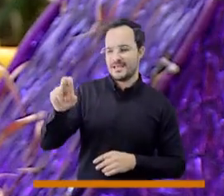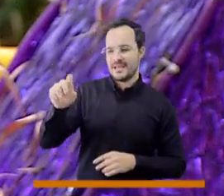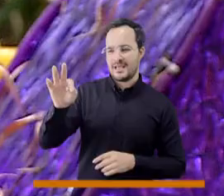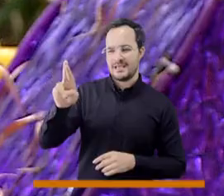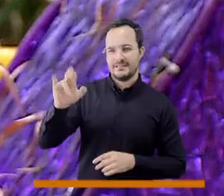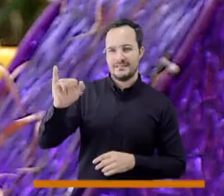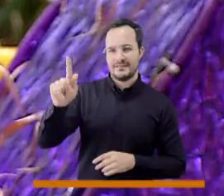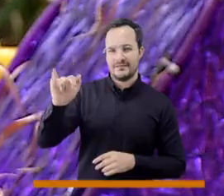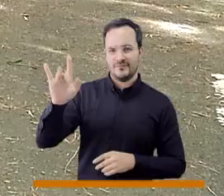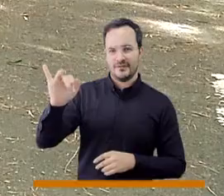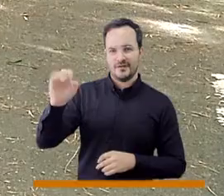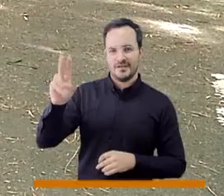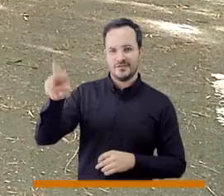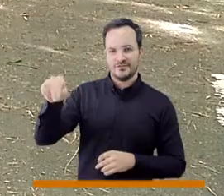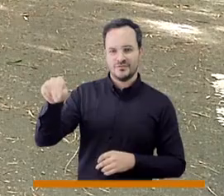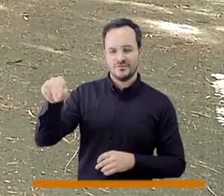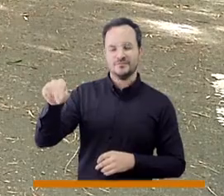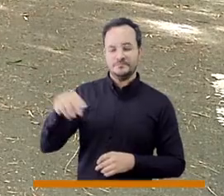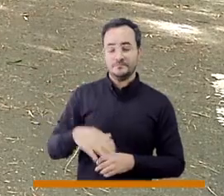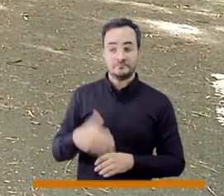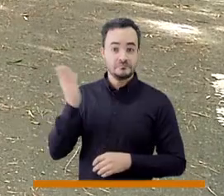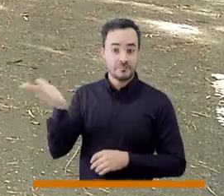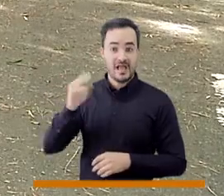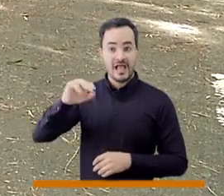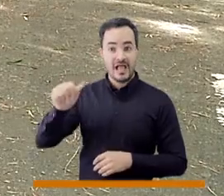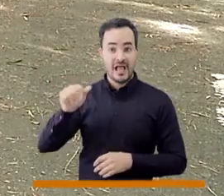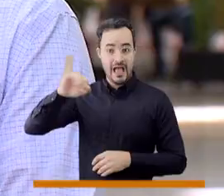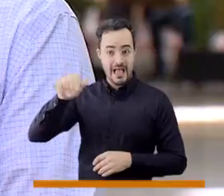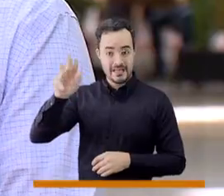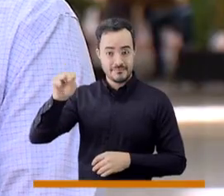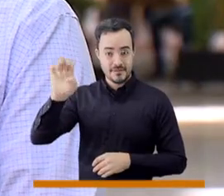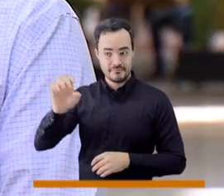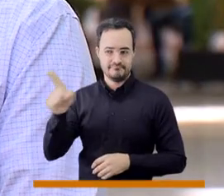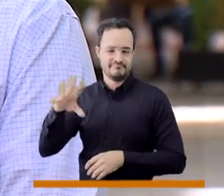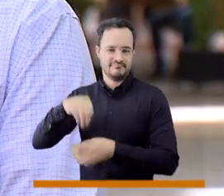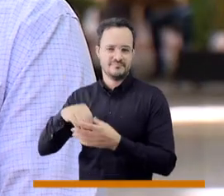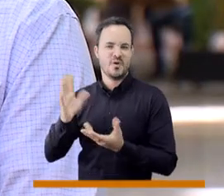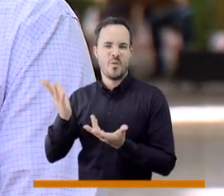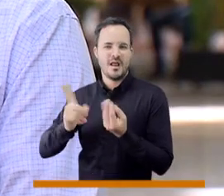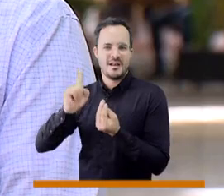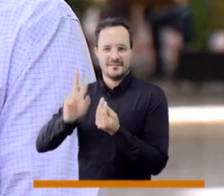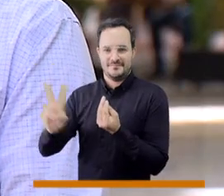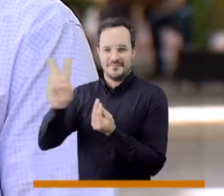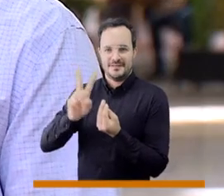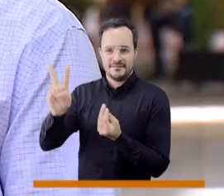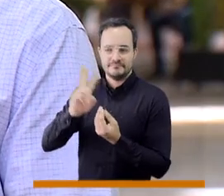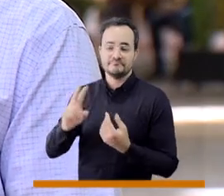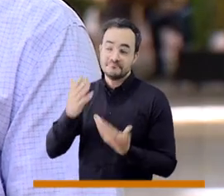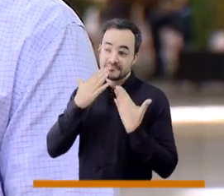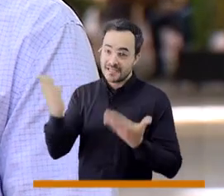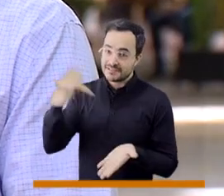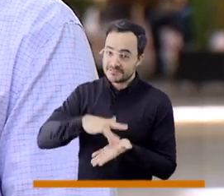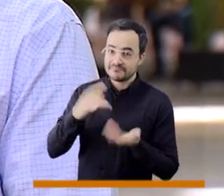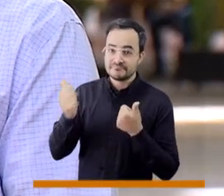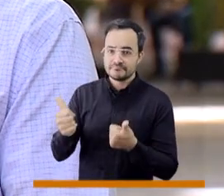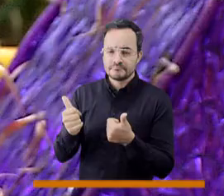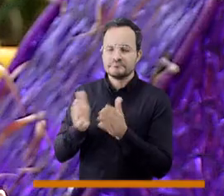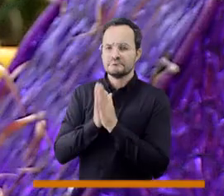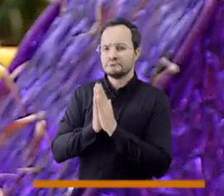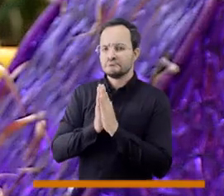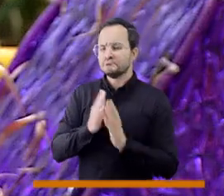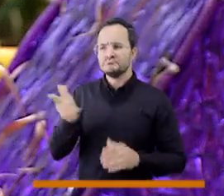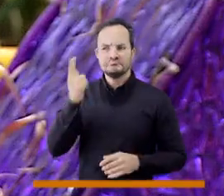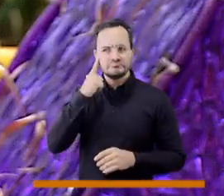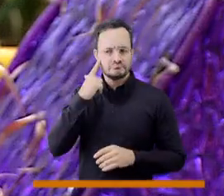gentrificación. Concejal Jaime Cuartas Ochoa del Partido Verde, bienvenido, gracias por estar con nosotros. Y bueno, como